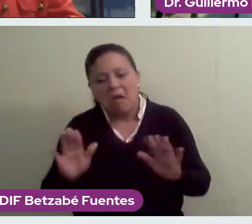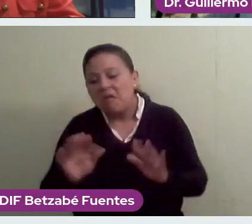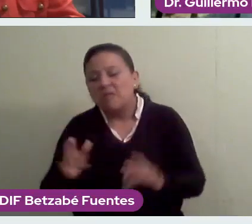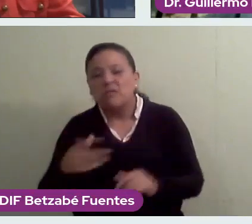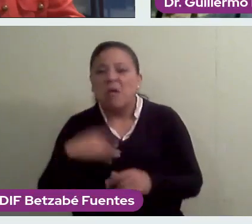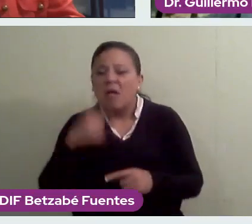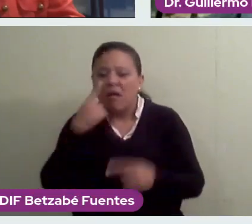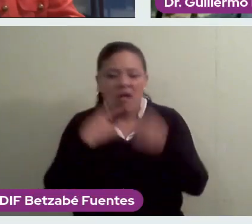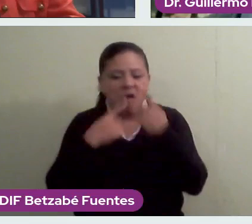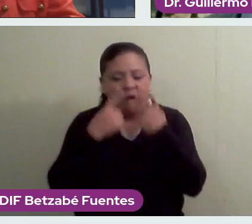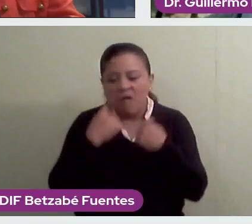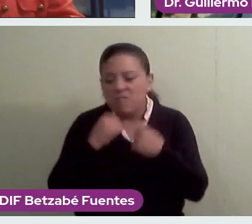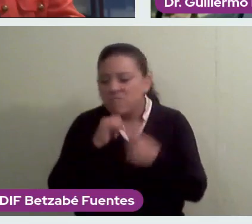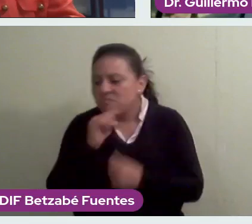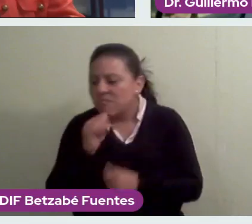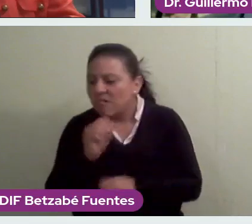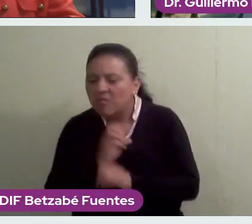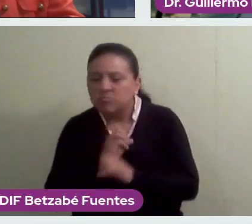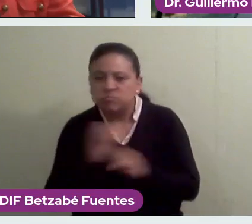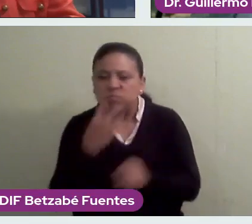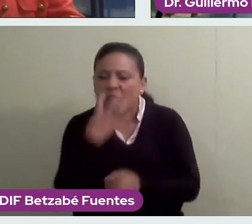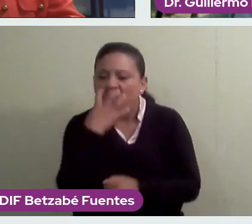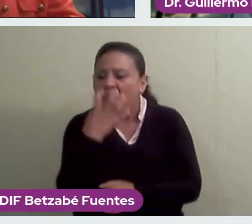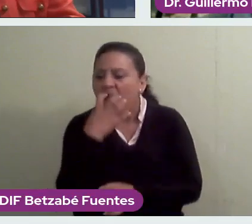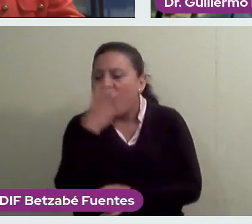tengo que gritar?